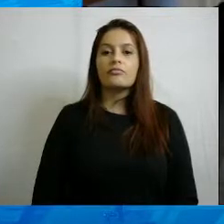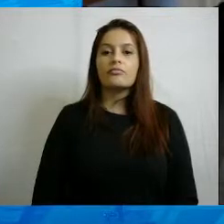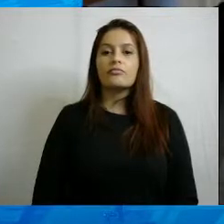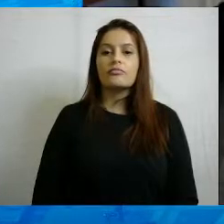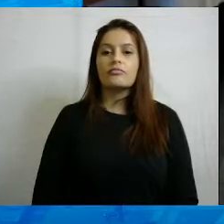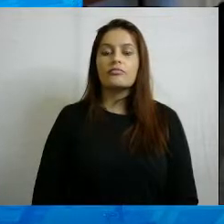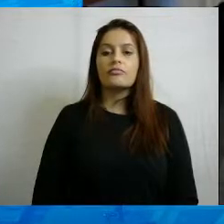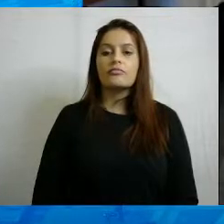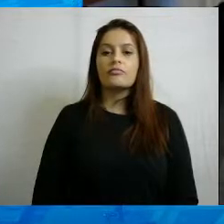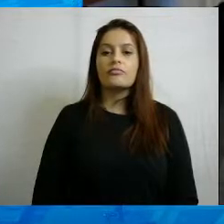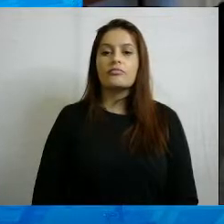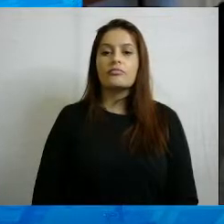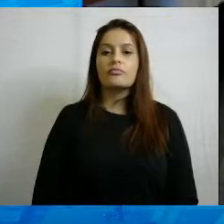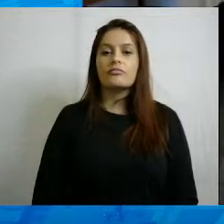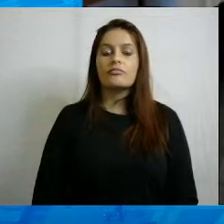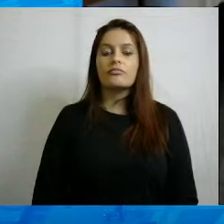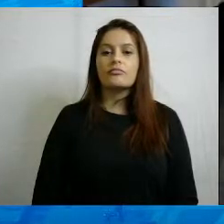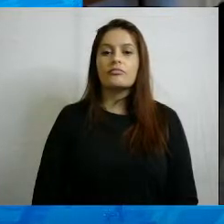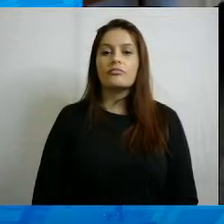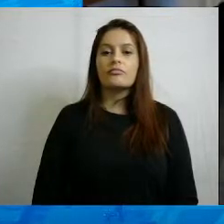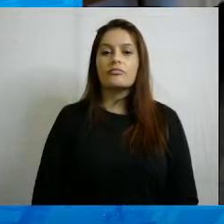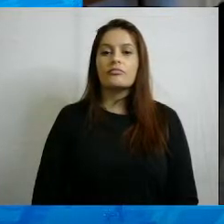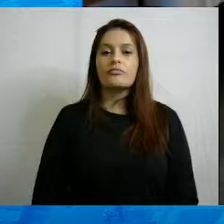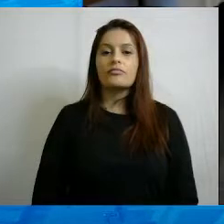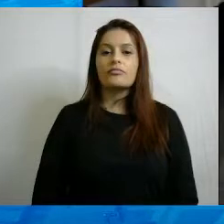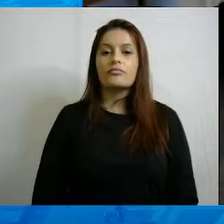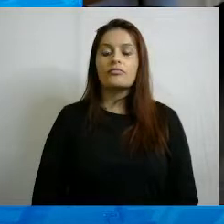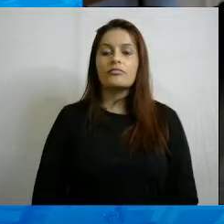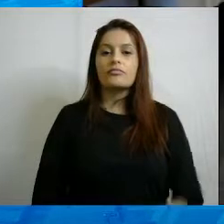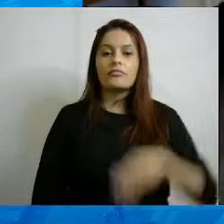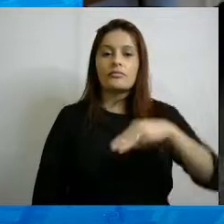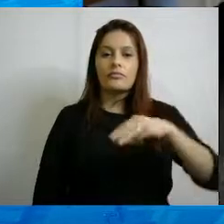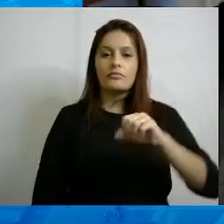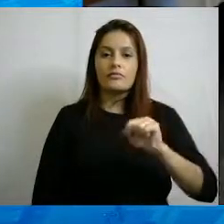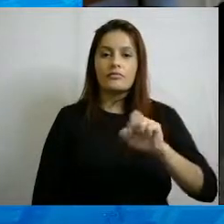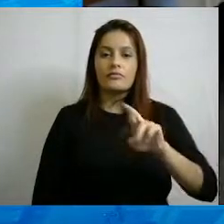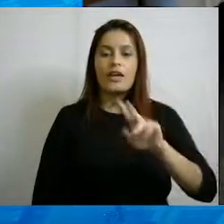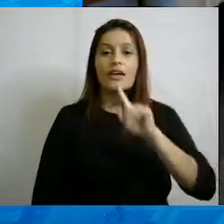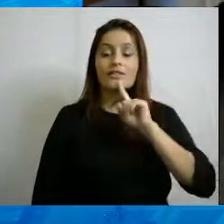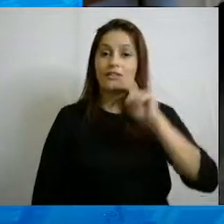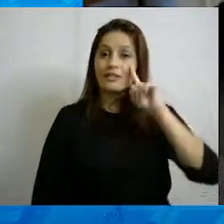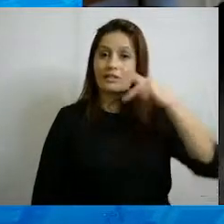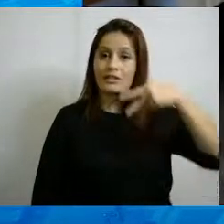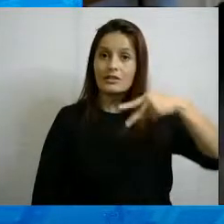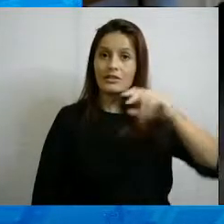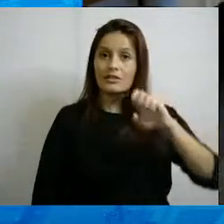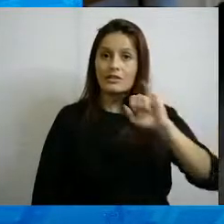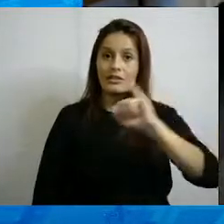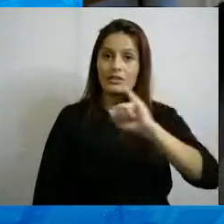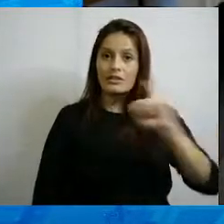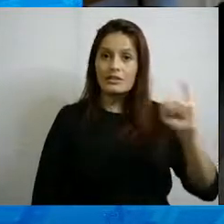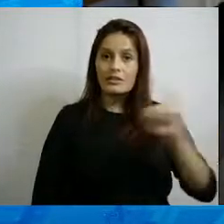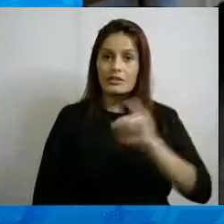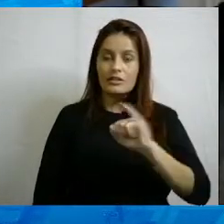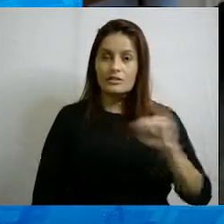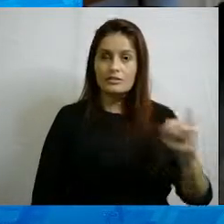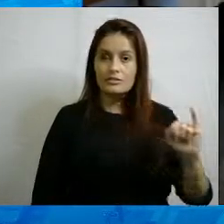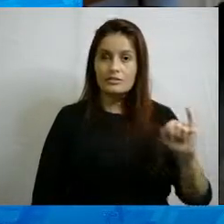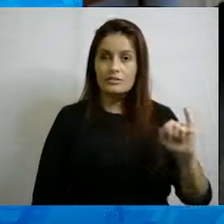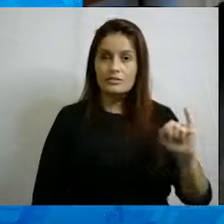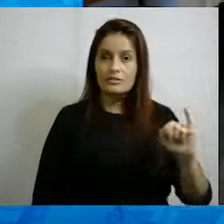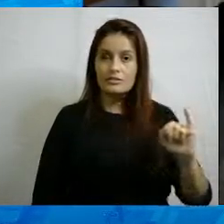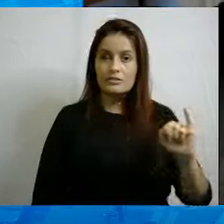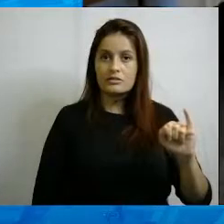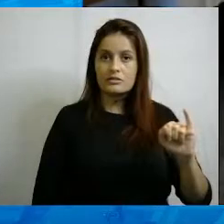Perdón, si me permite la palabra, considerando lo que usted ha dicho, la verdad es que siento que